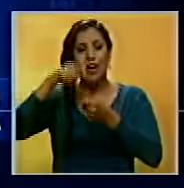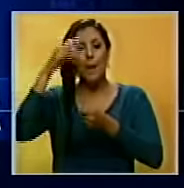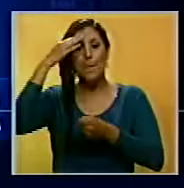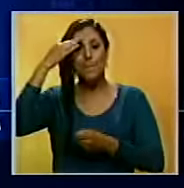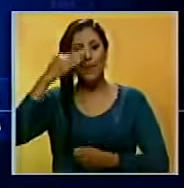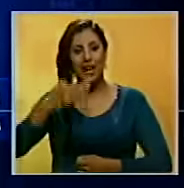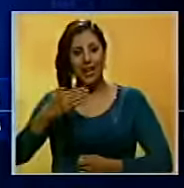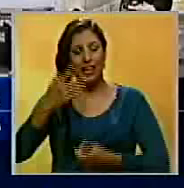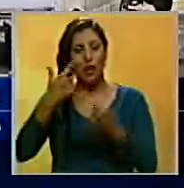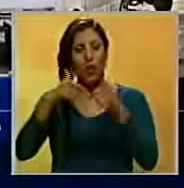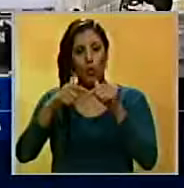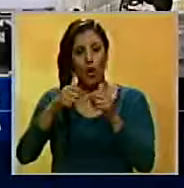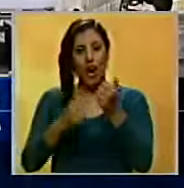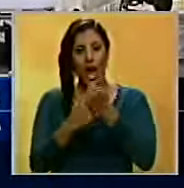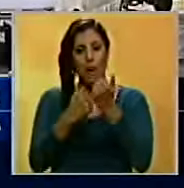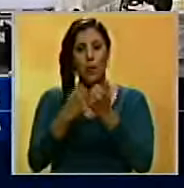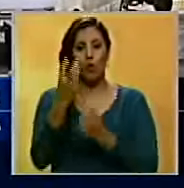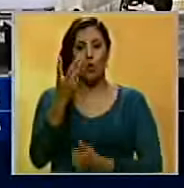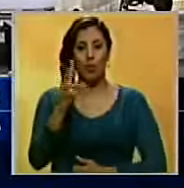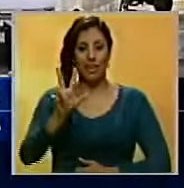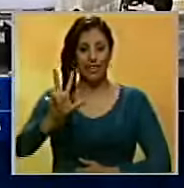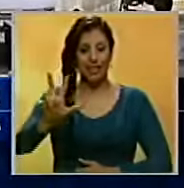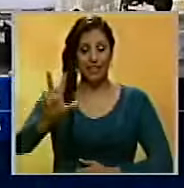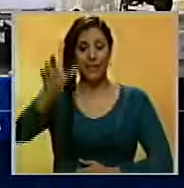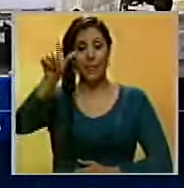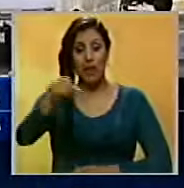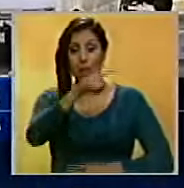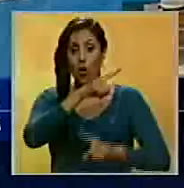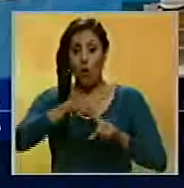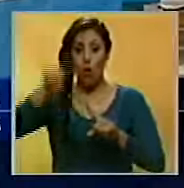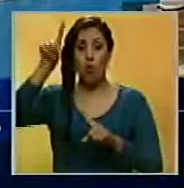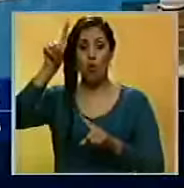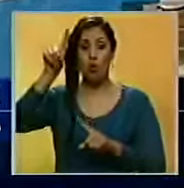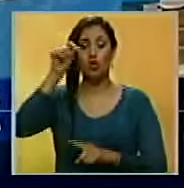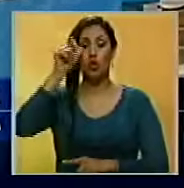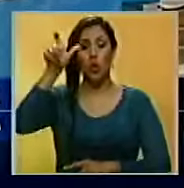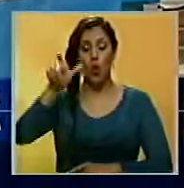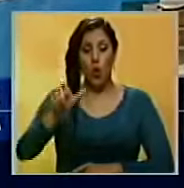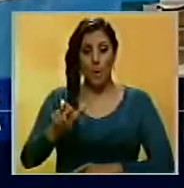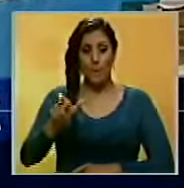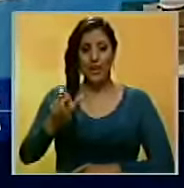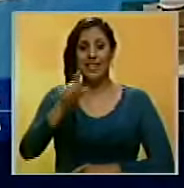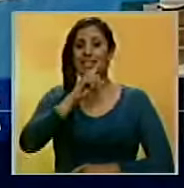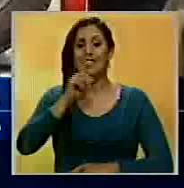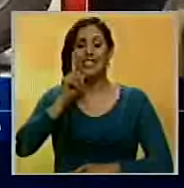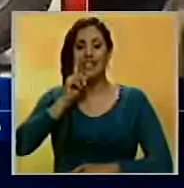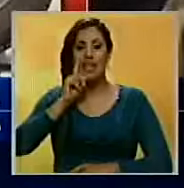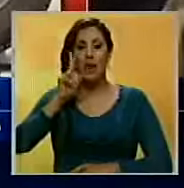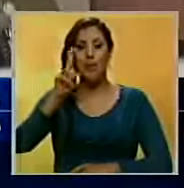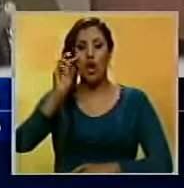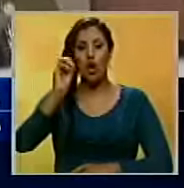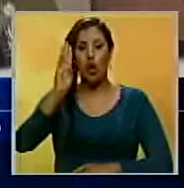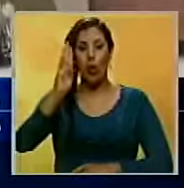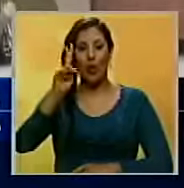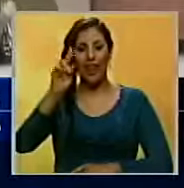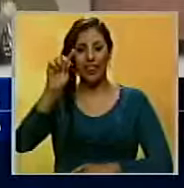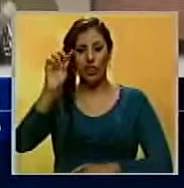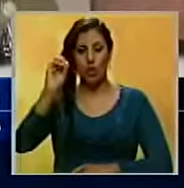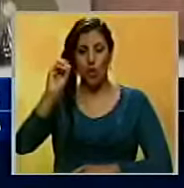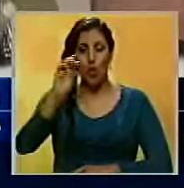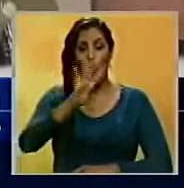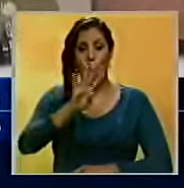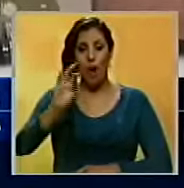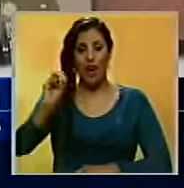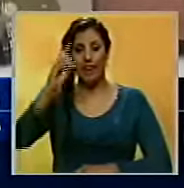cuartel general destacamento de apoyo número 3. También en otro suceso, un ciudadano identificado como Roberto Bolívar Heredia,